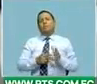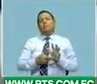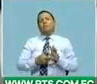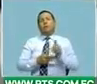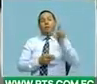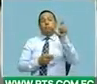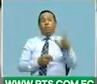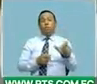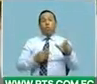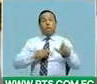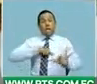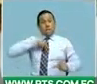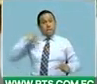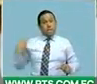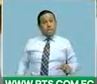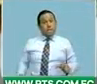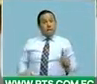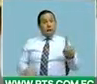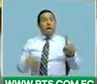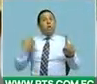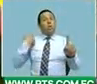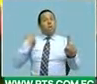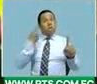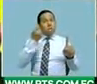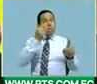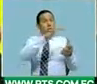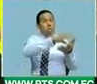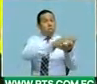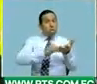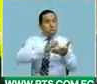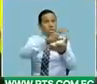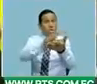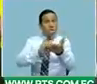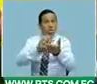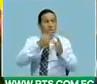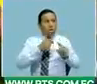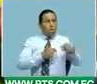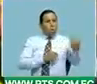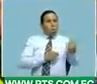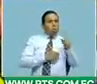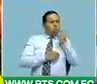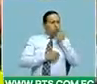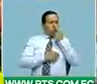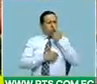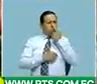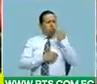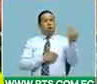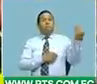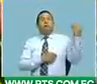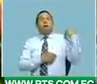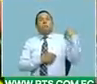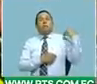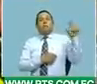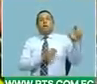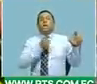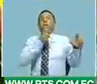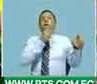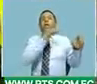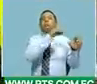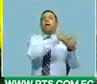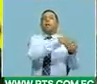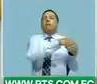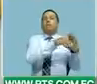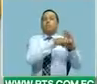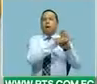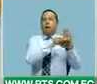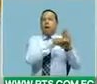lo que se está trabajando también con el eje investigativo. Debe haber directamente el informante vinculado que trabaja en el interior de la entidad